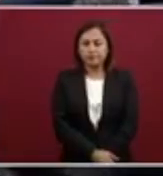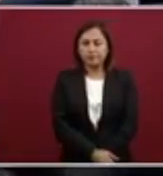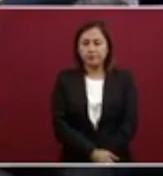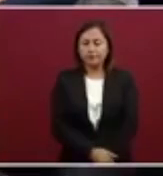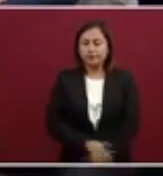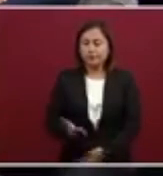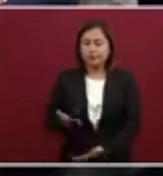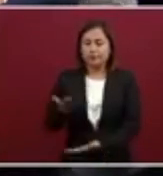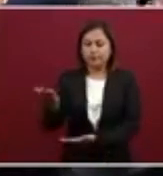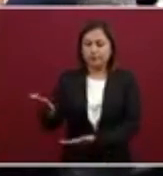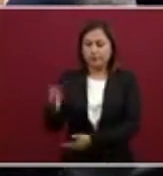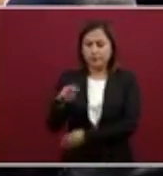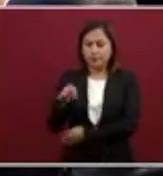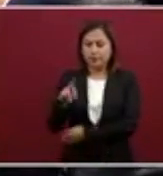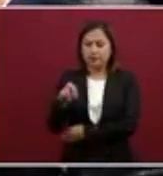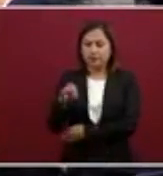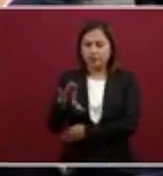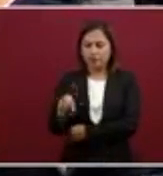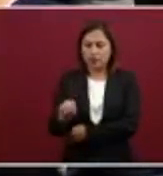Ebrard.